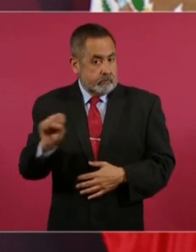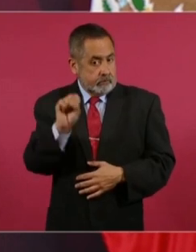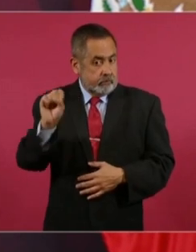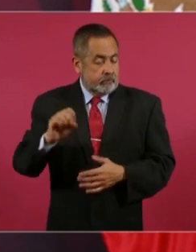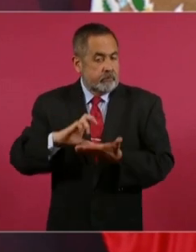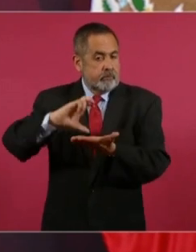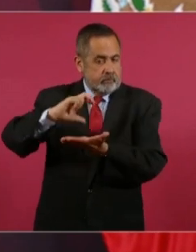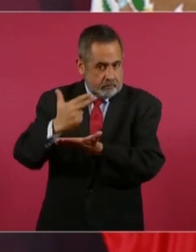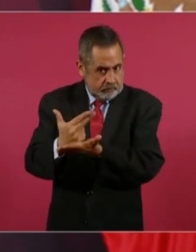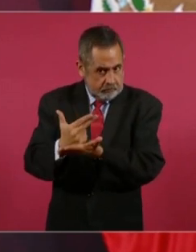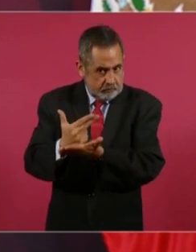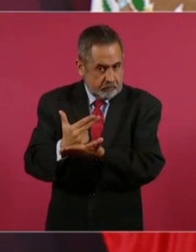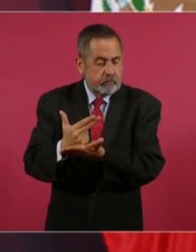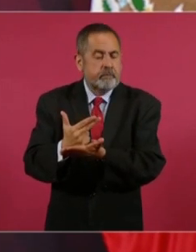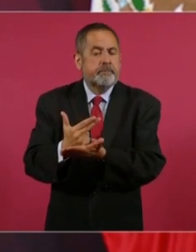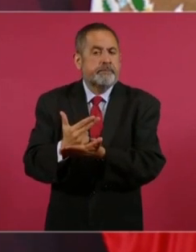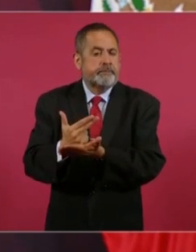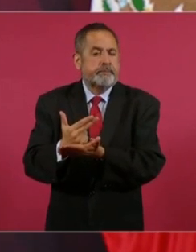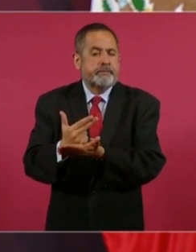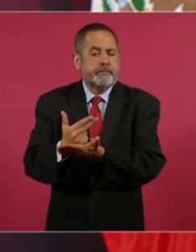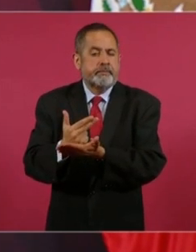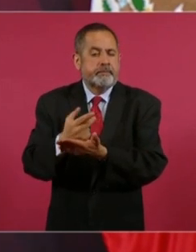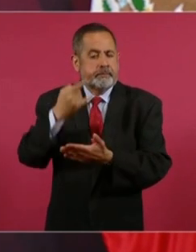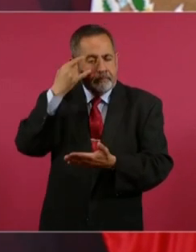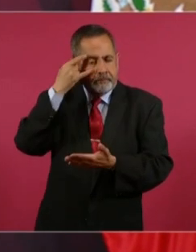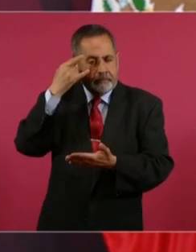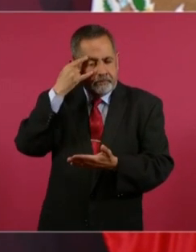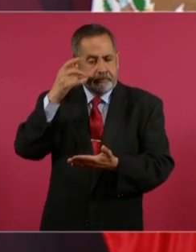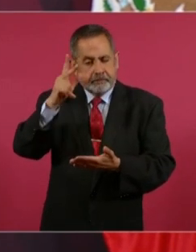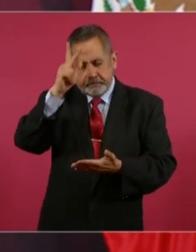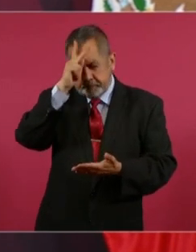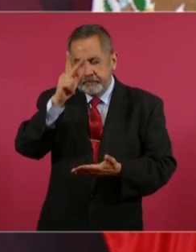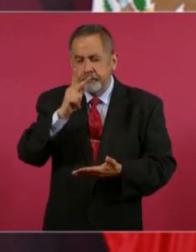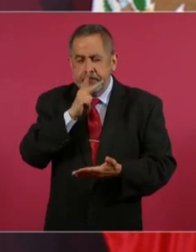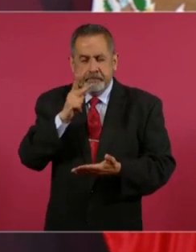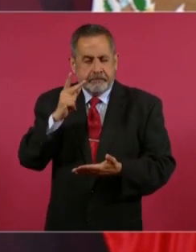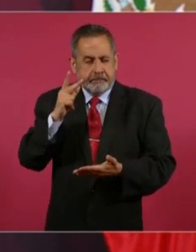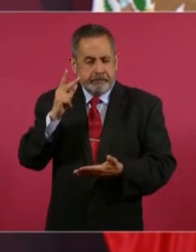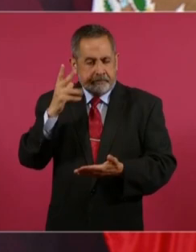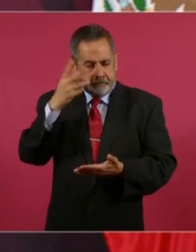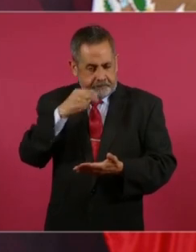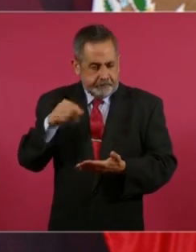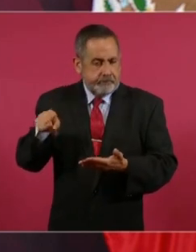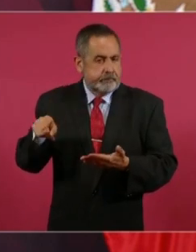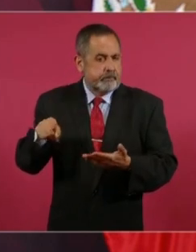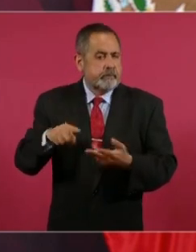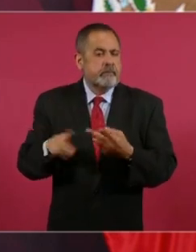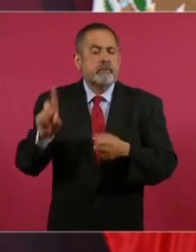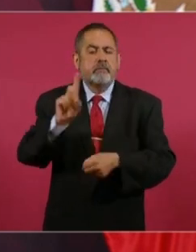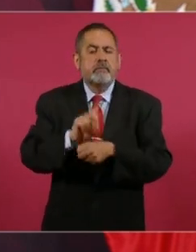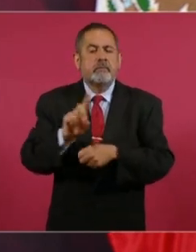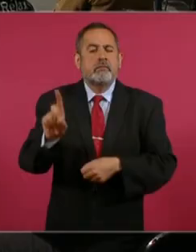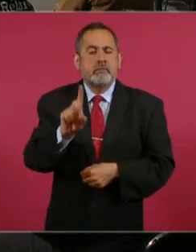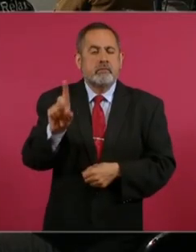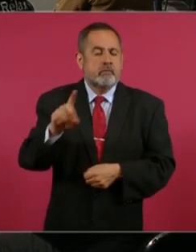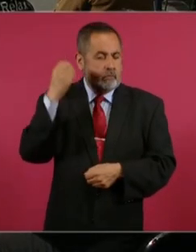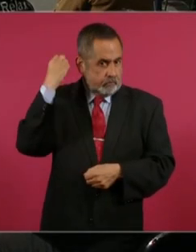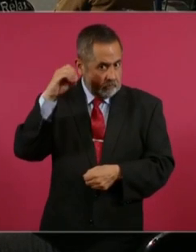en Chetumal, en Campeche y en Villahermosa, el domingo en